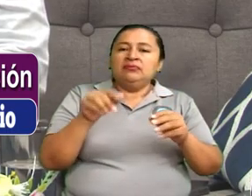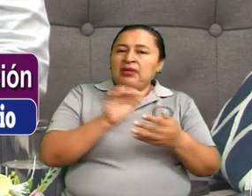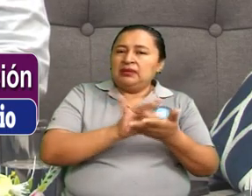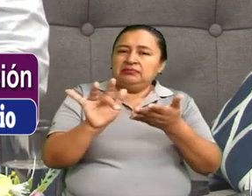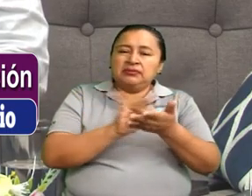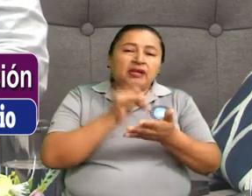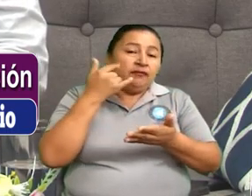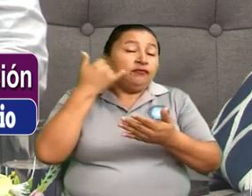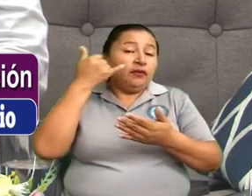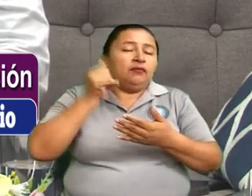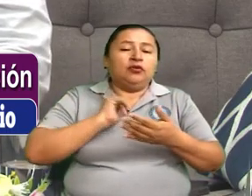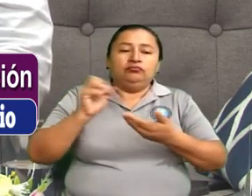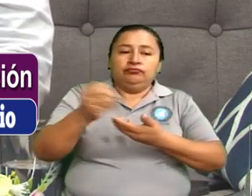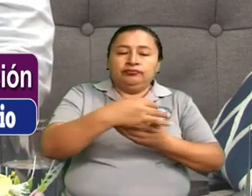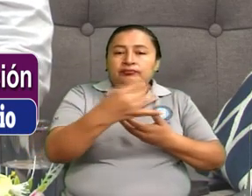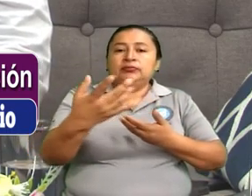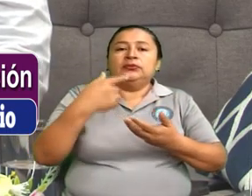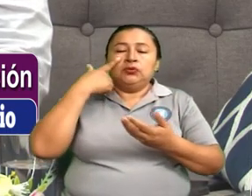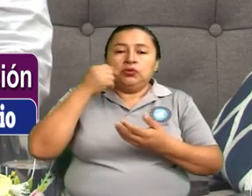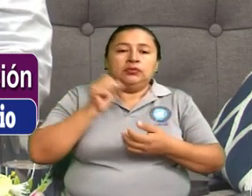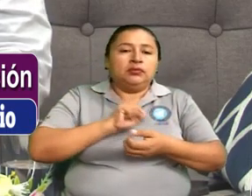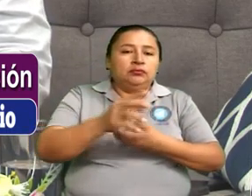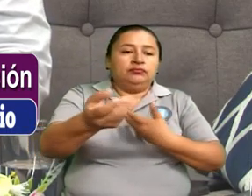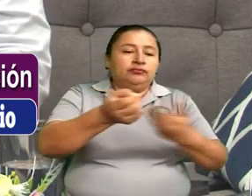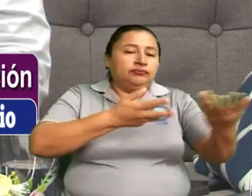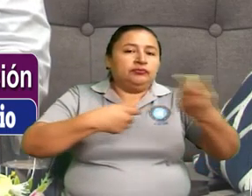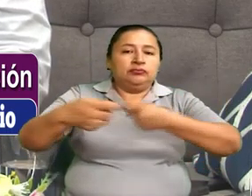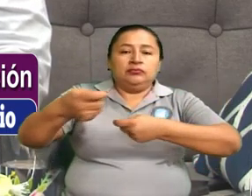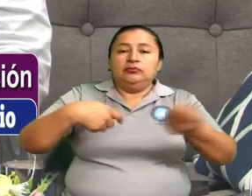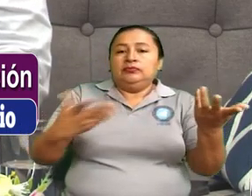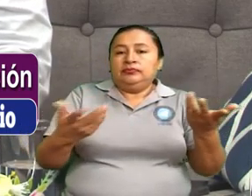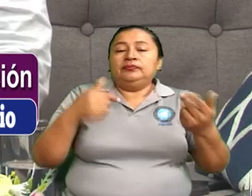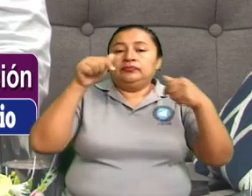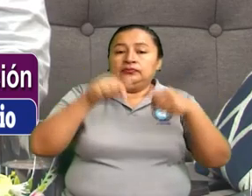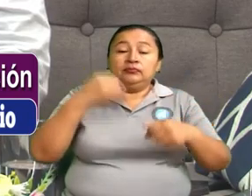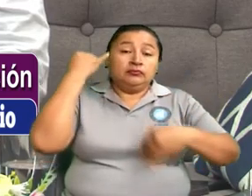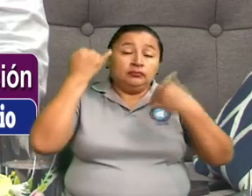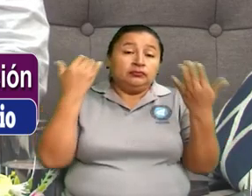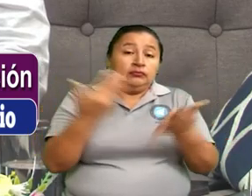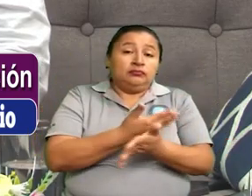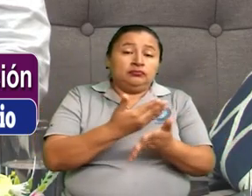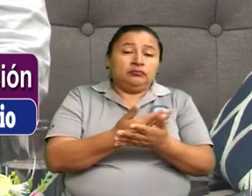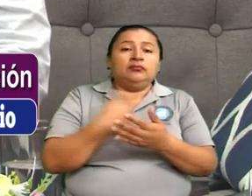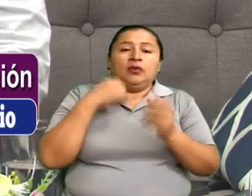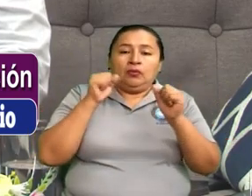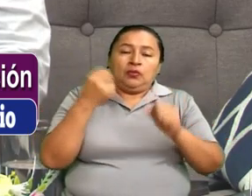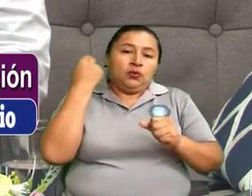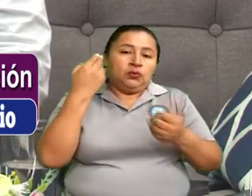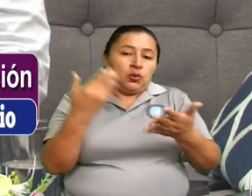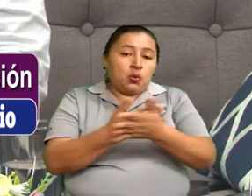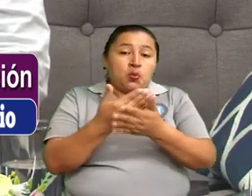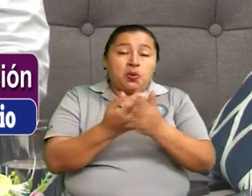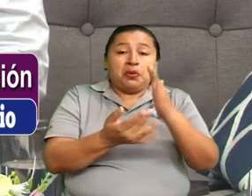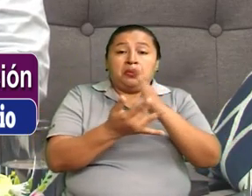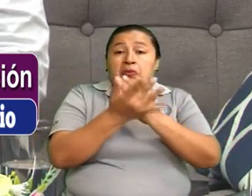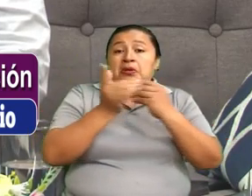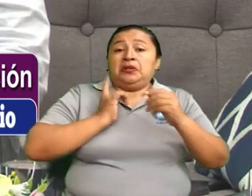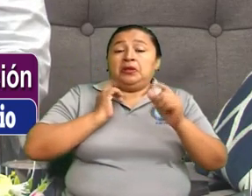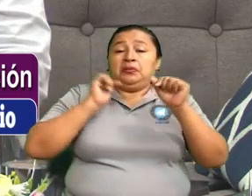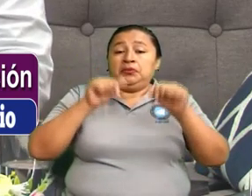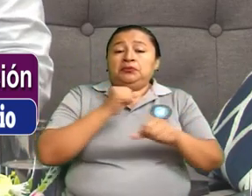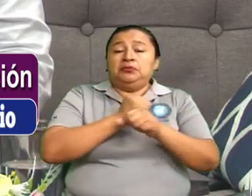es conocimiento, y eso es comercialización, y eso es acceso a las nuevas tecnologías. Cuando ya entras y